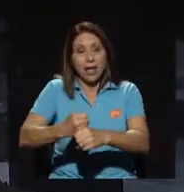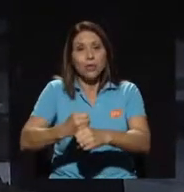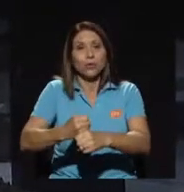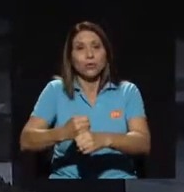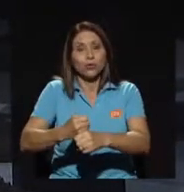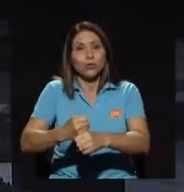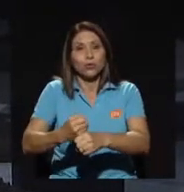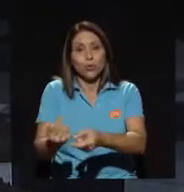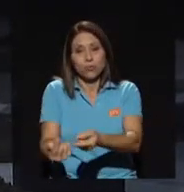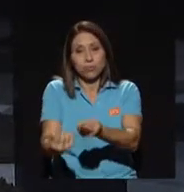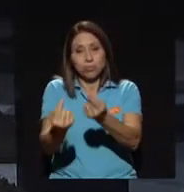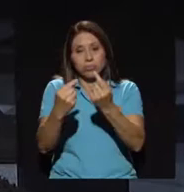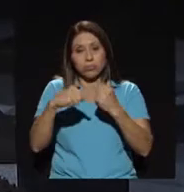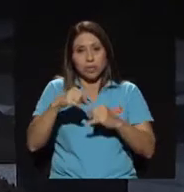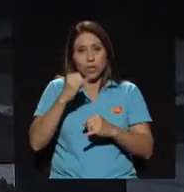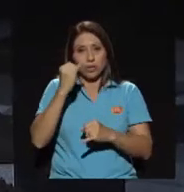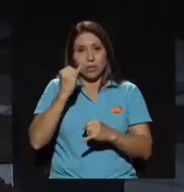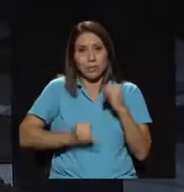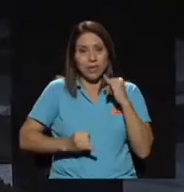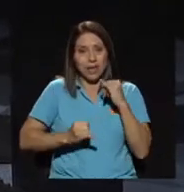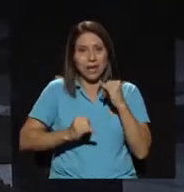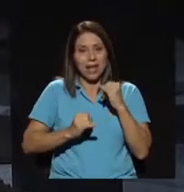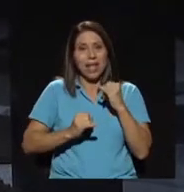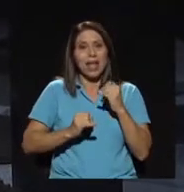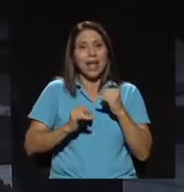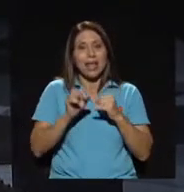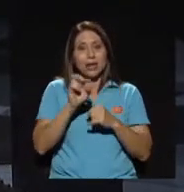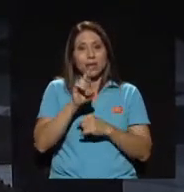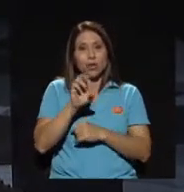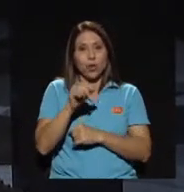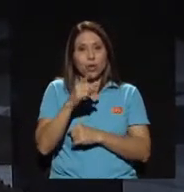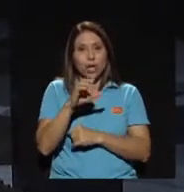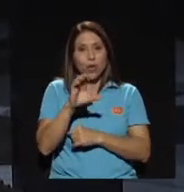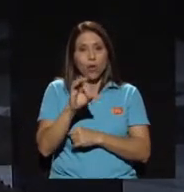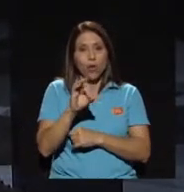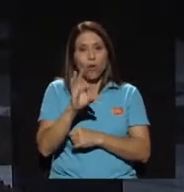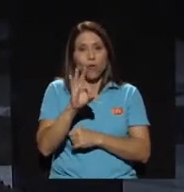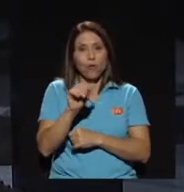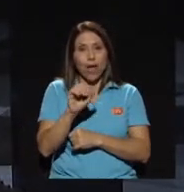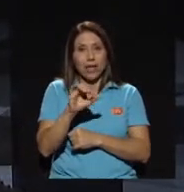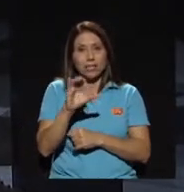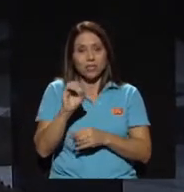en la sede de Rodrigo Facio de San Pedro de Montes de Oca.